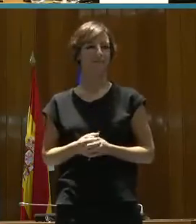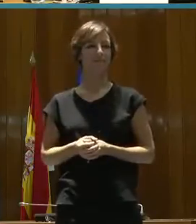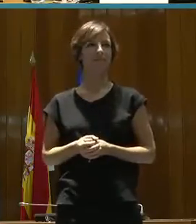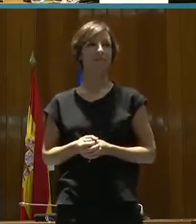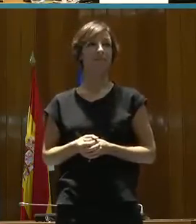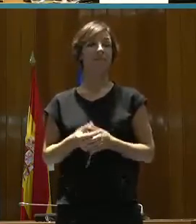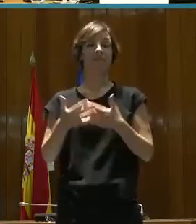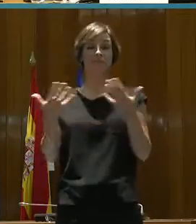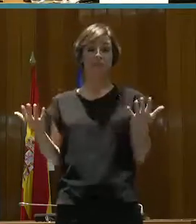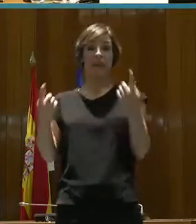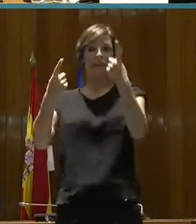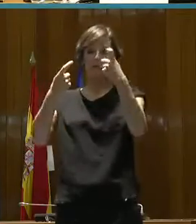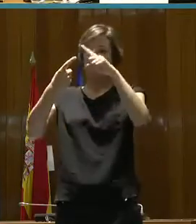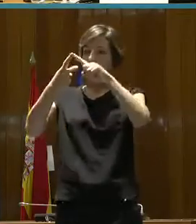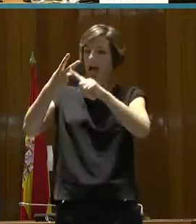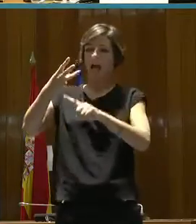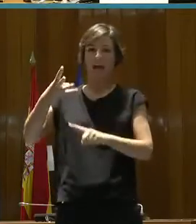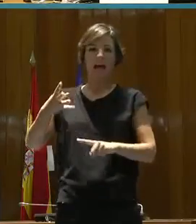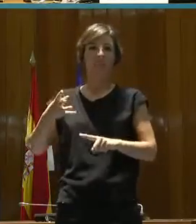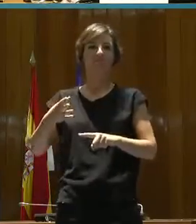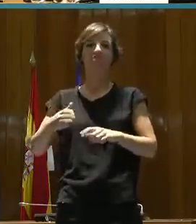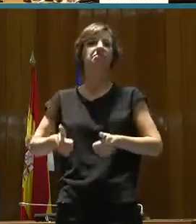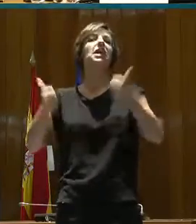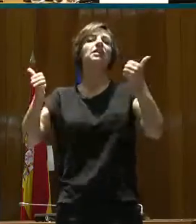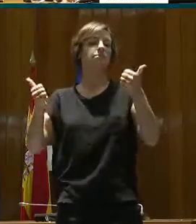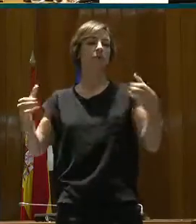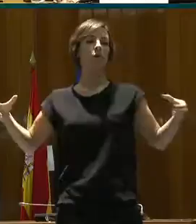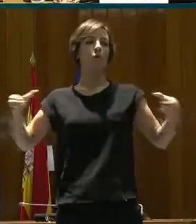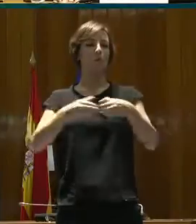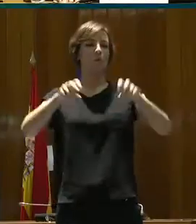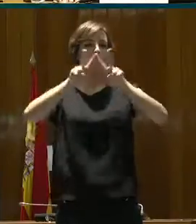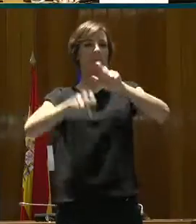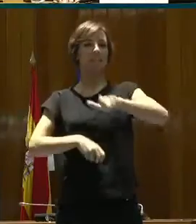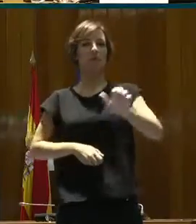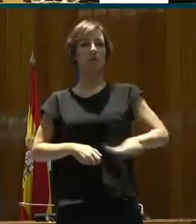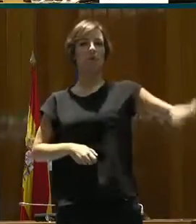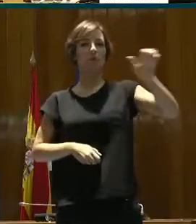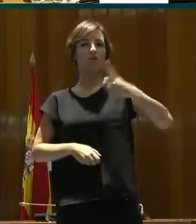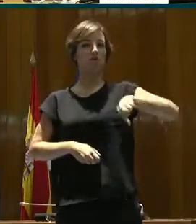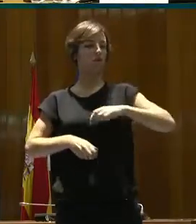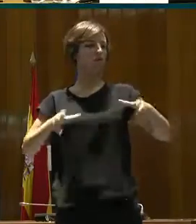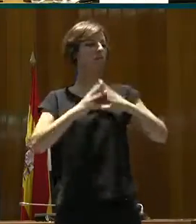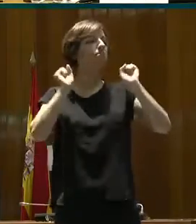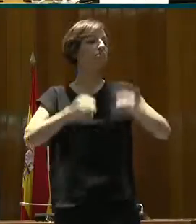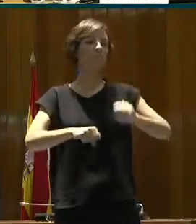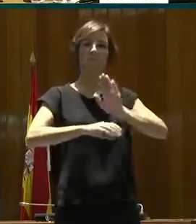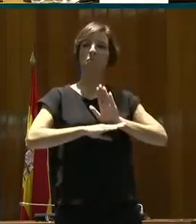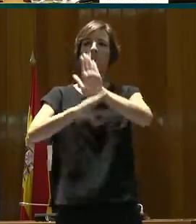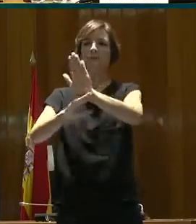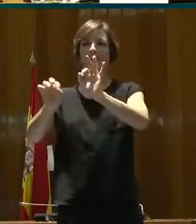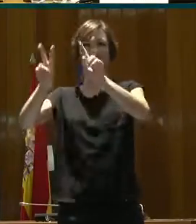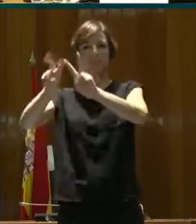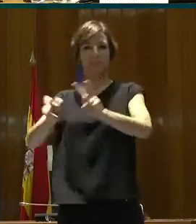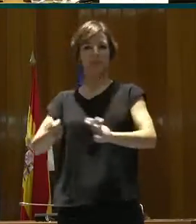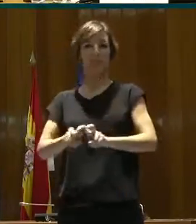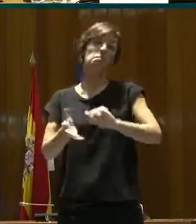Dadas esas necesidades, un grupo de investigadores europeos decidimos presentar una propuesta de investigación o